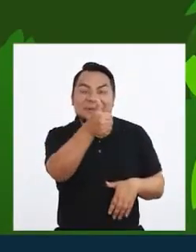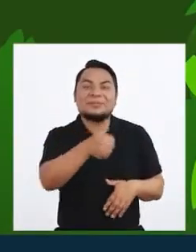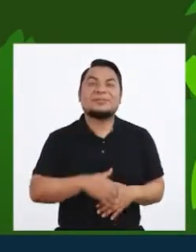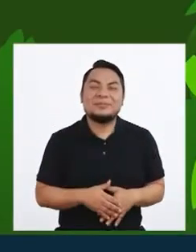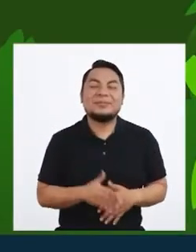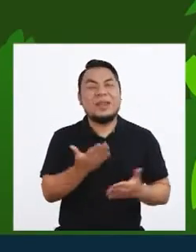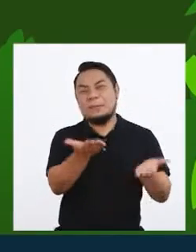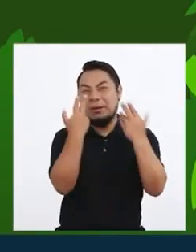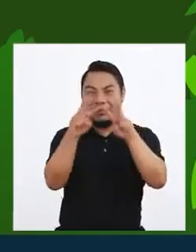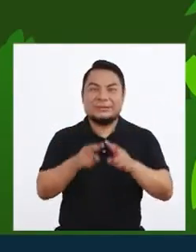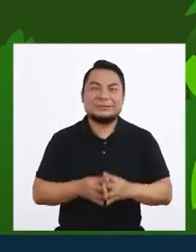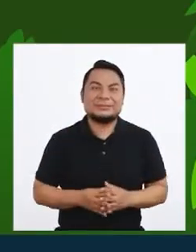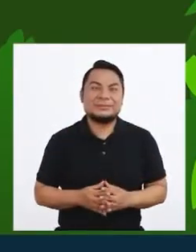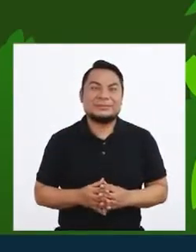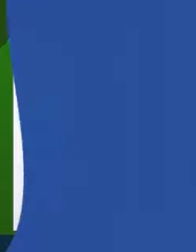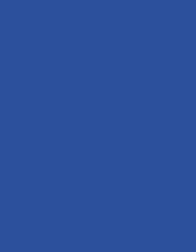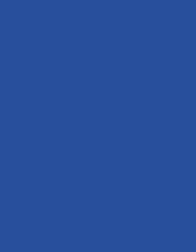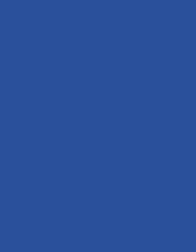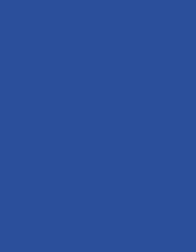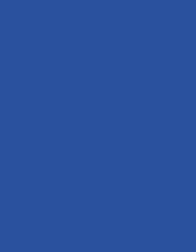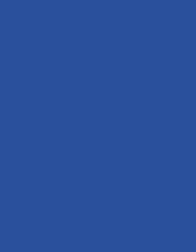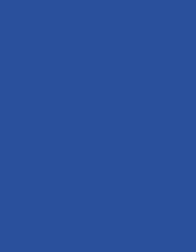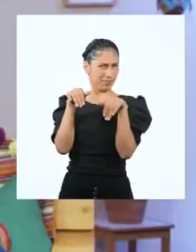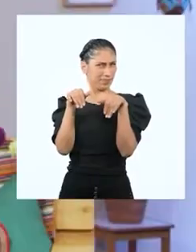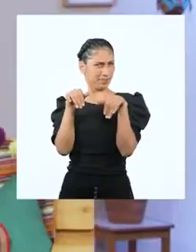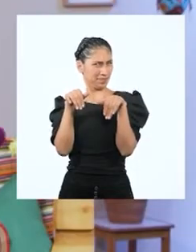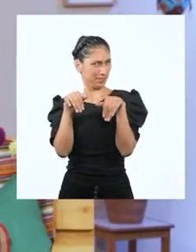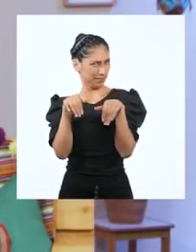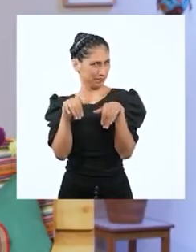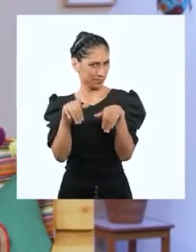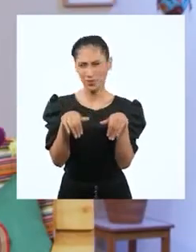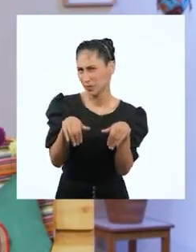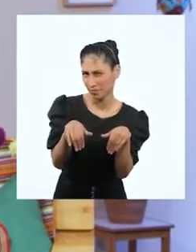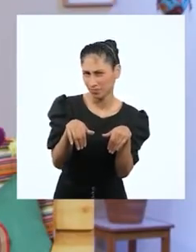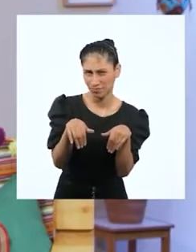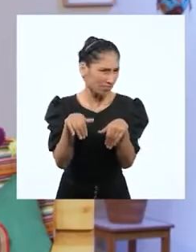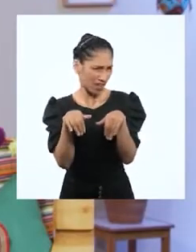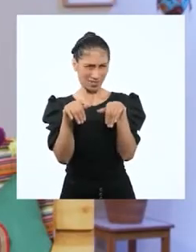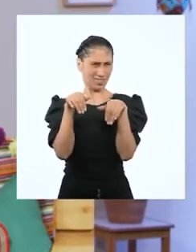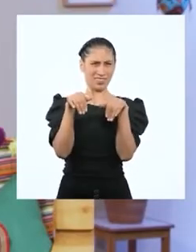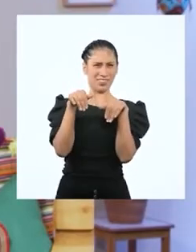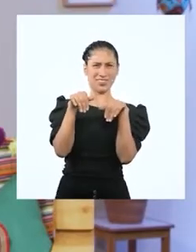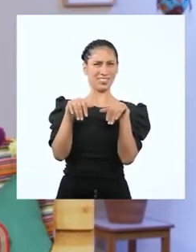¡Excelentísima idea, Chancay! ¡Vamos!